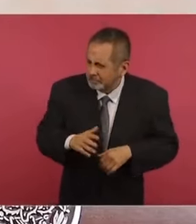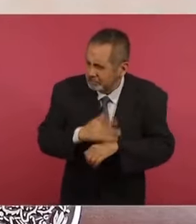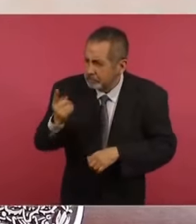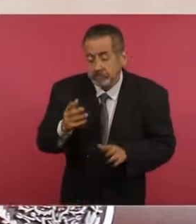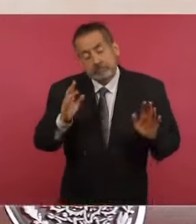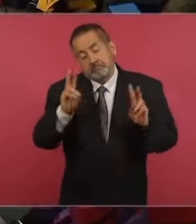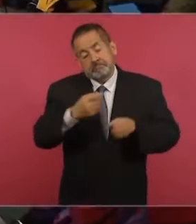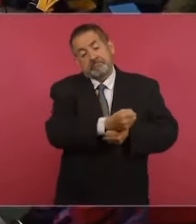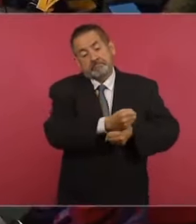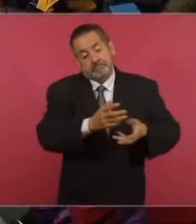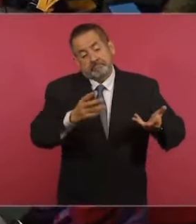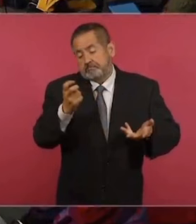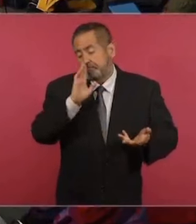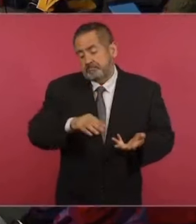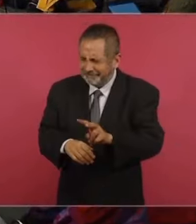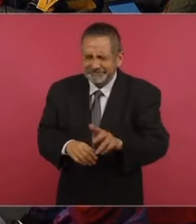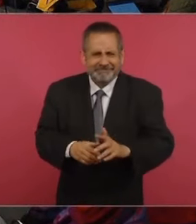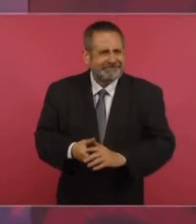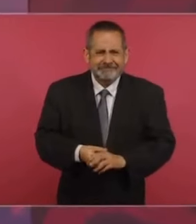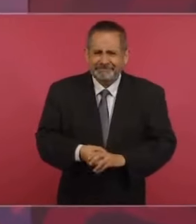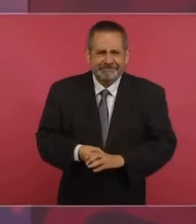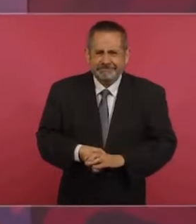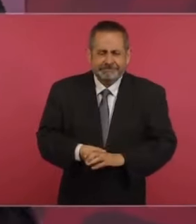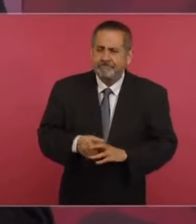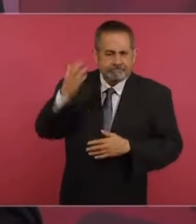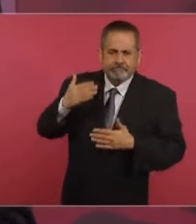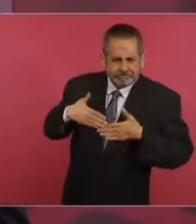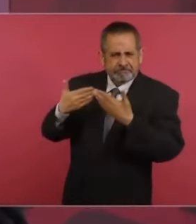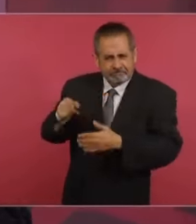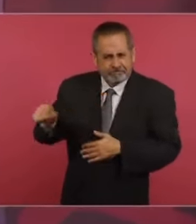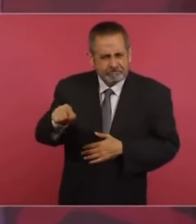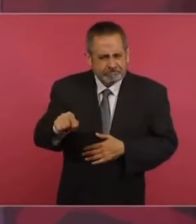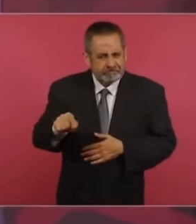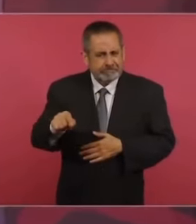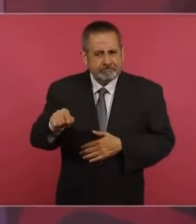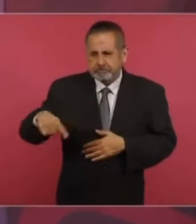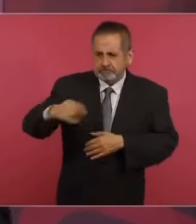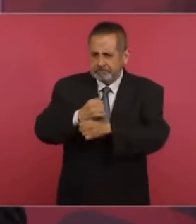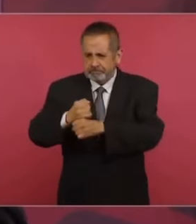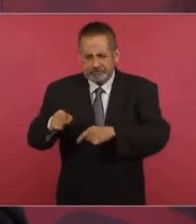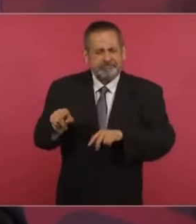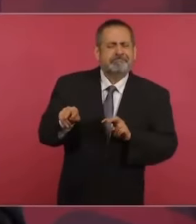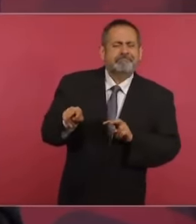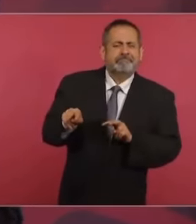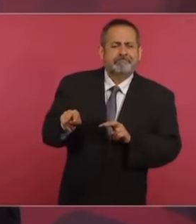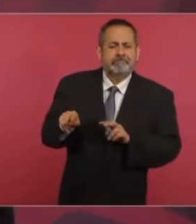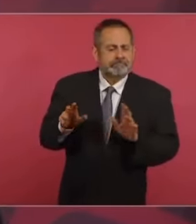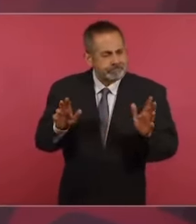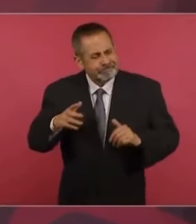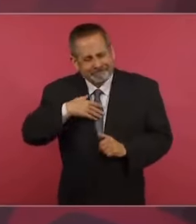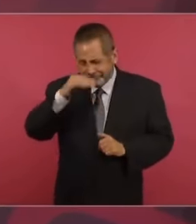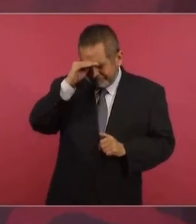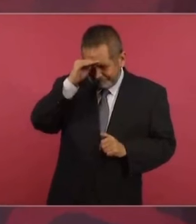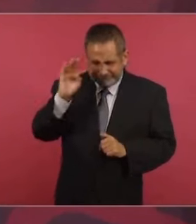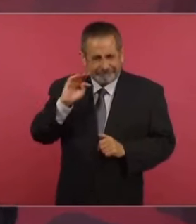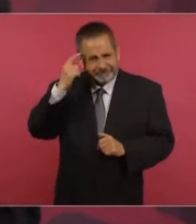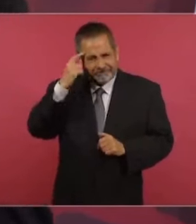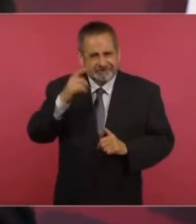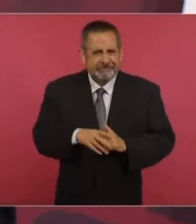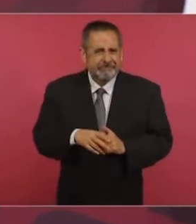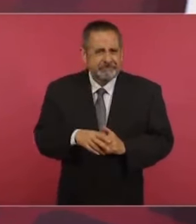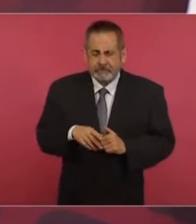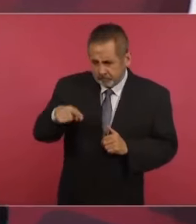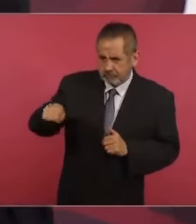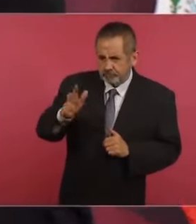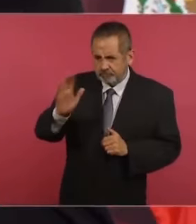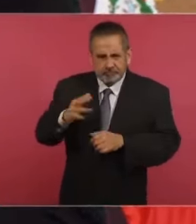Bueno, yo, por la confianza que les di a quienes estaban en la investigación, pensaba de que se habían